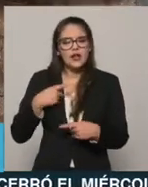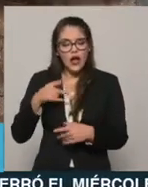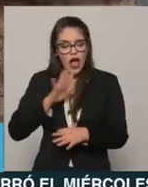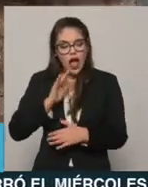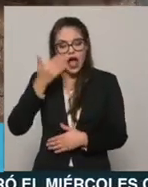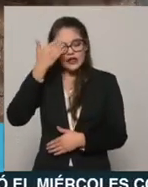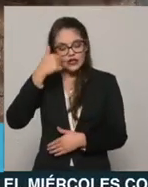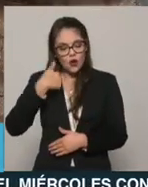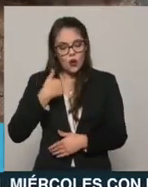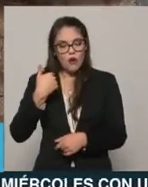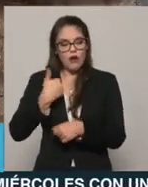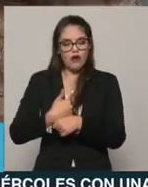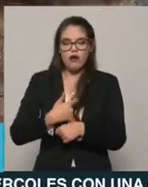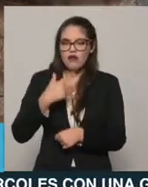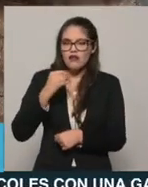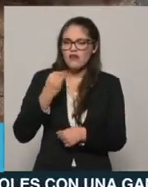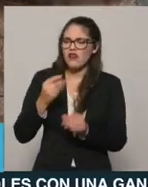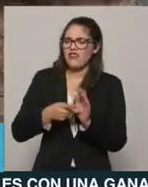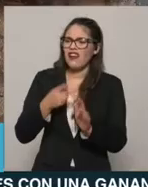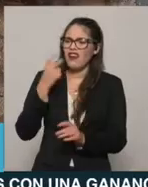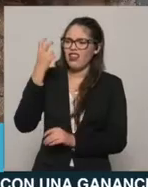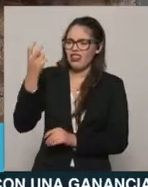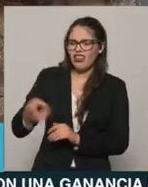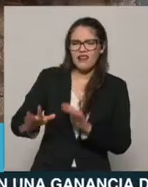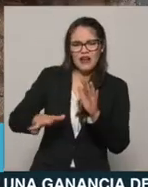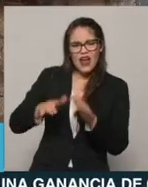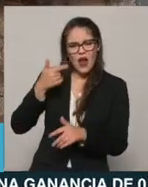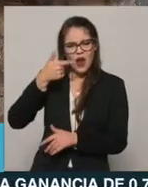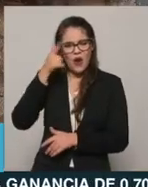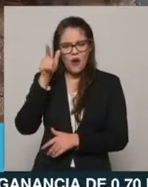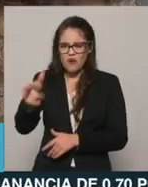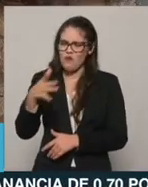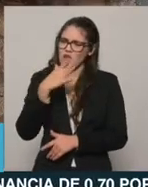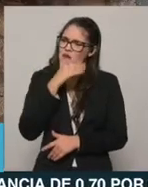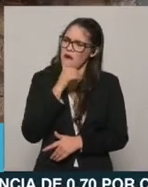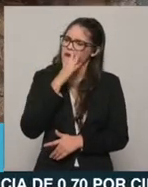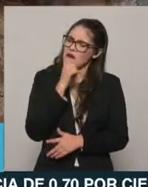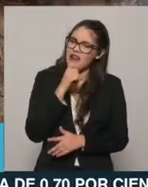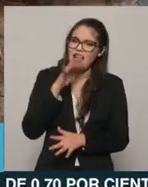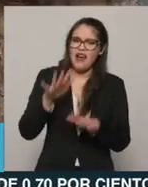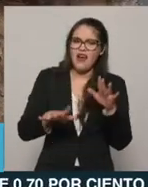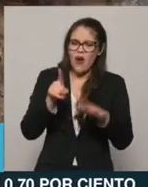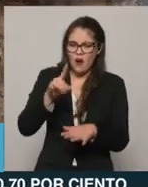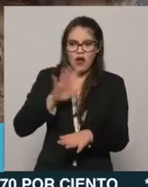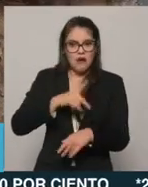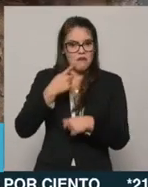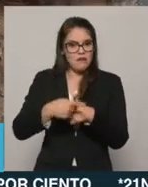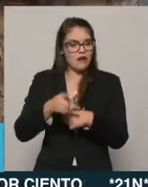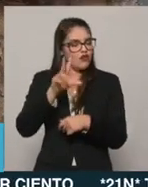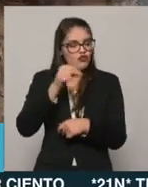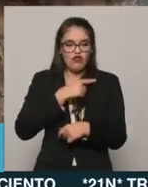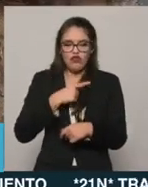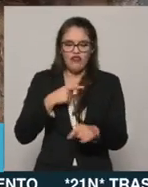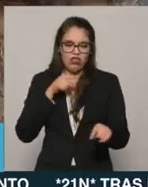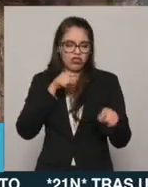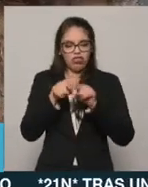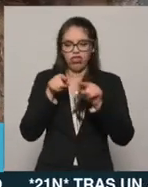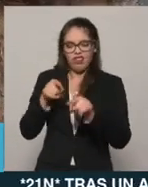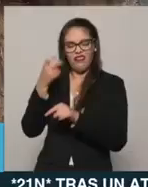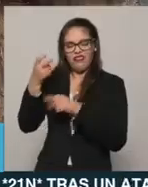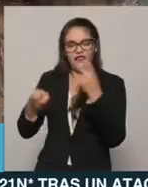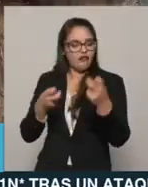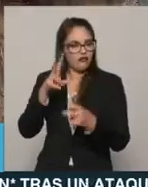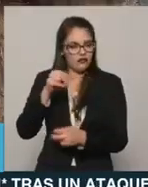no, se les estigmatiza, se les juzga muchas veces de incapaces y en ocasiones hasta de peligrosos. No hay que juzgar. No hay que